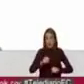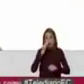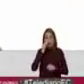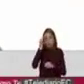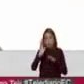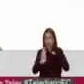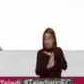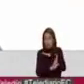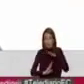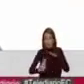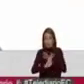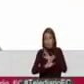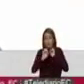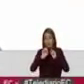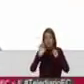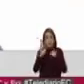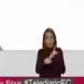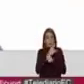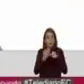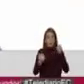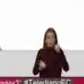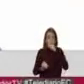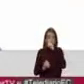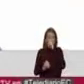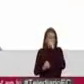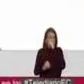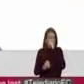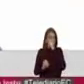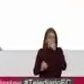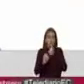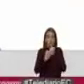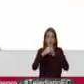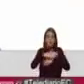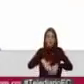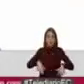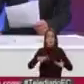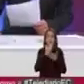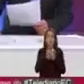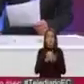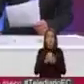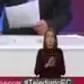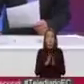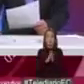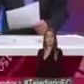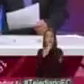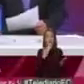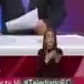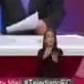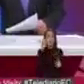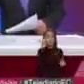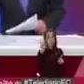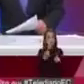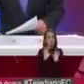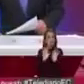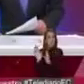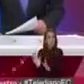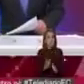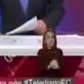un puntal en el cual apoyarnos para una reactivación económica. De acuerdo, muchas gracias, economista, por la información